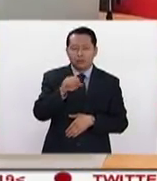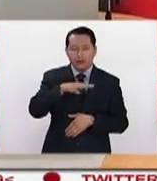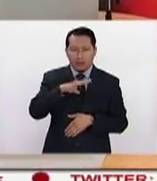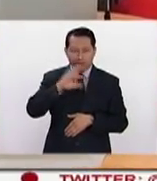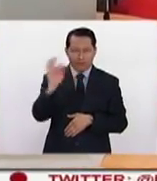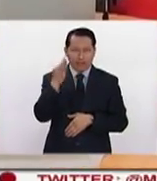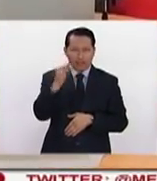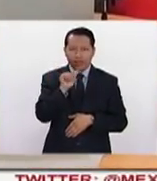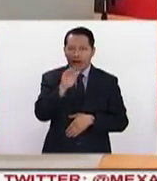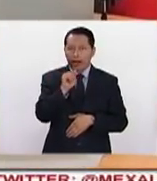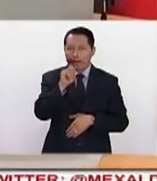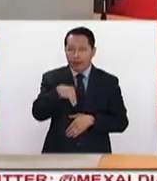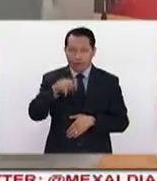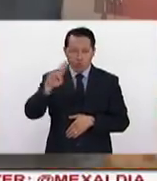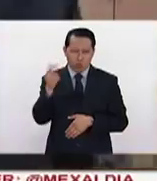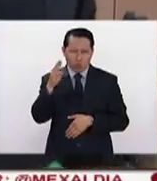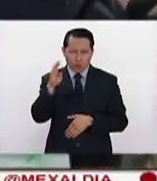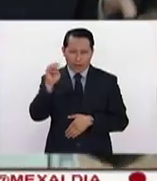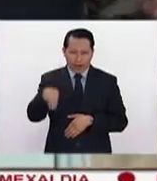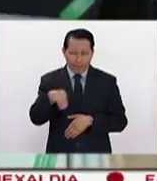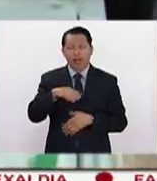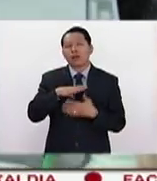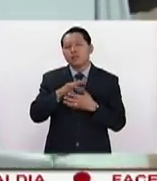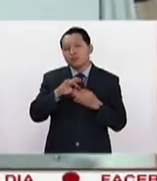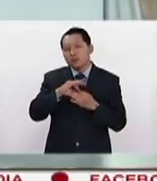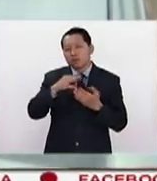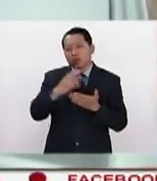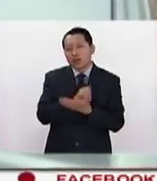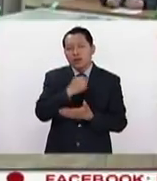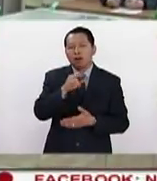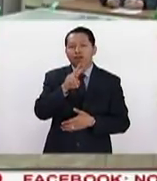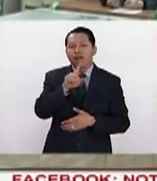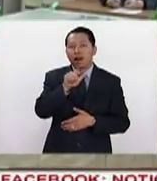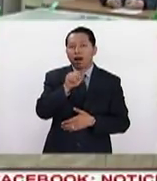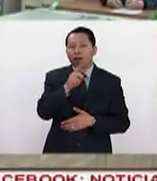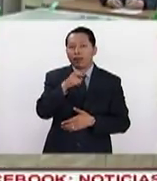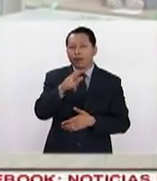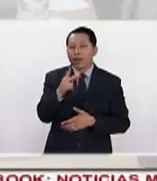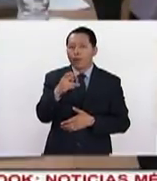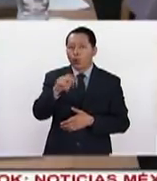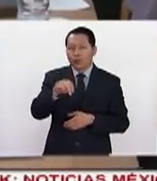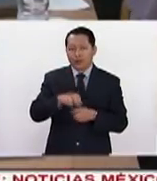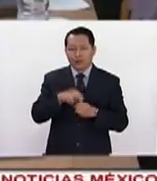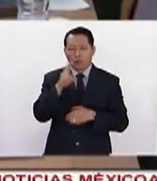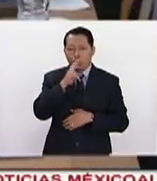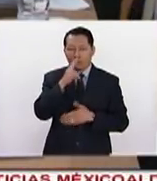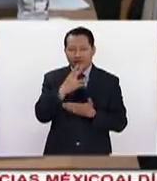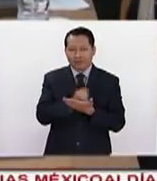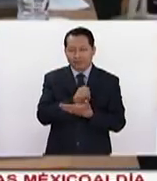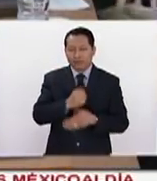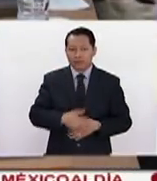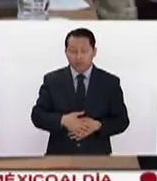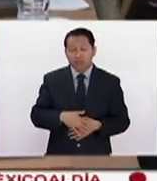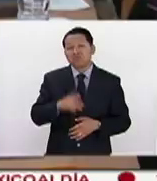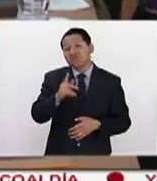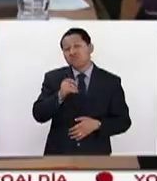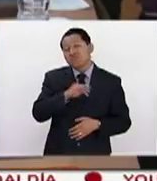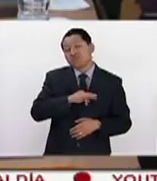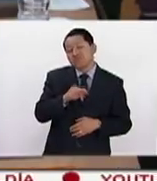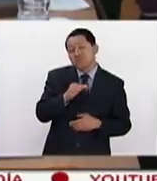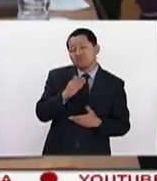FES Acatlán de la UNAM nos habló sobre el triunfo de Vladimir Putin en las elecciones en Rusia. Las previsiones le daban poco más del